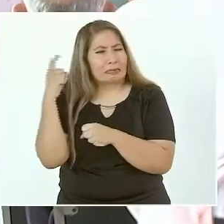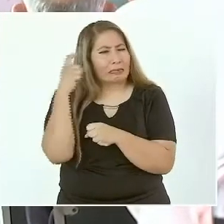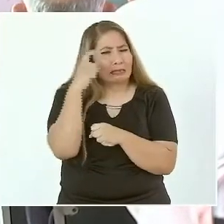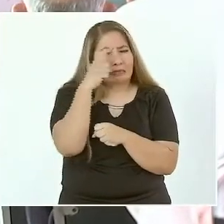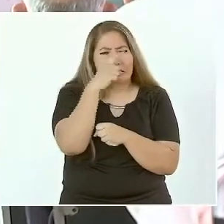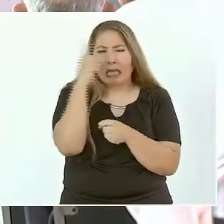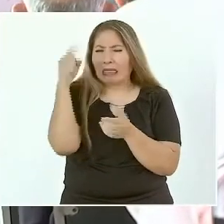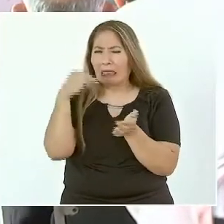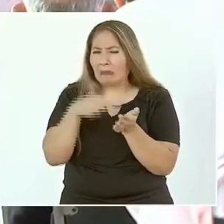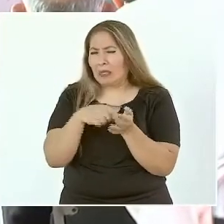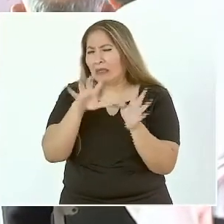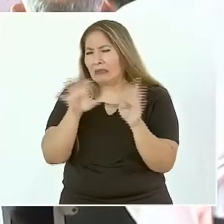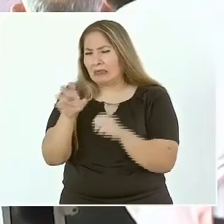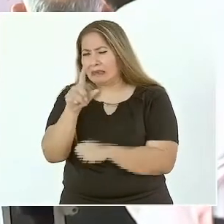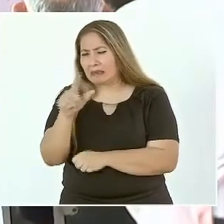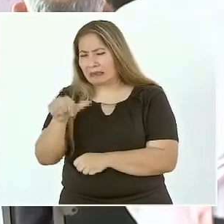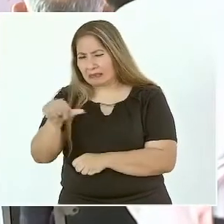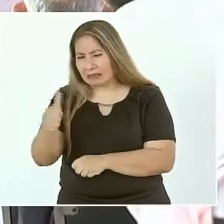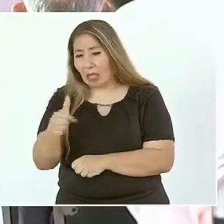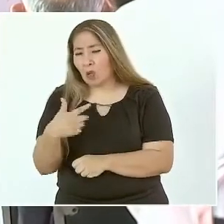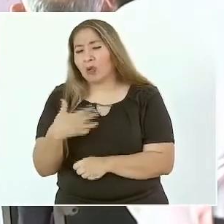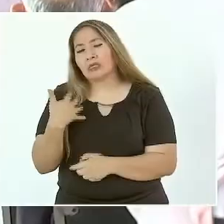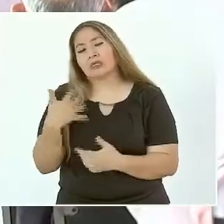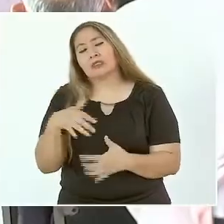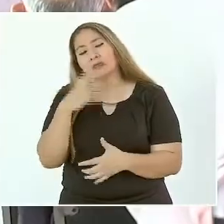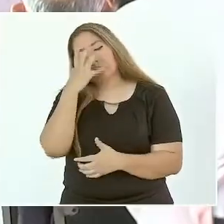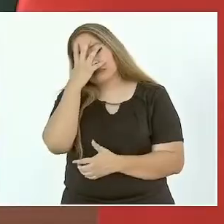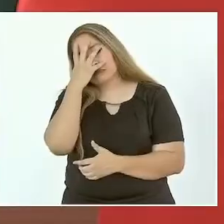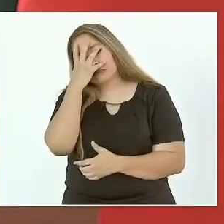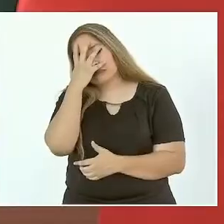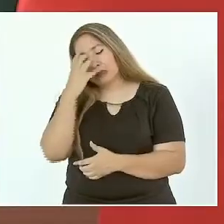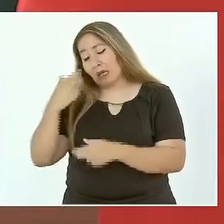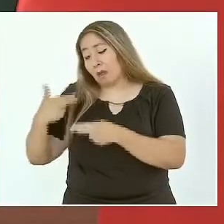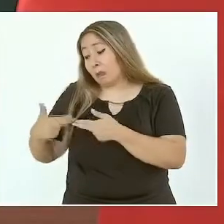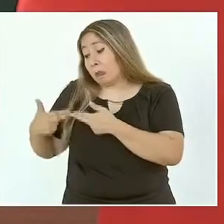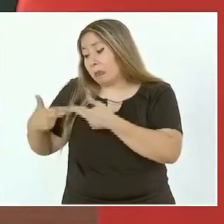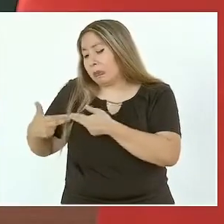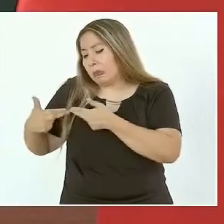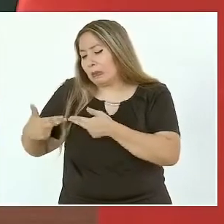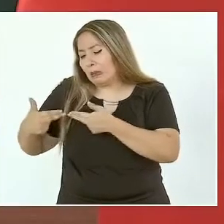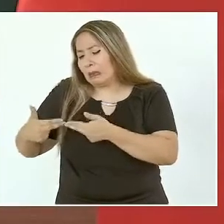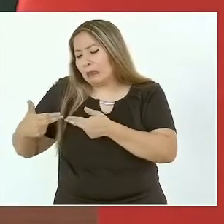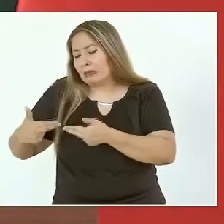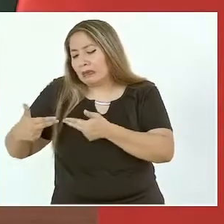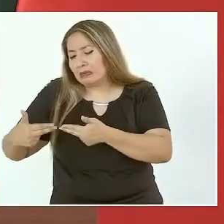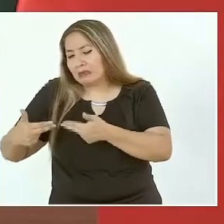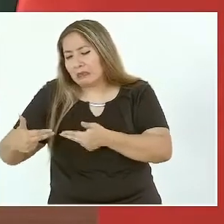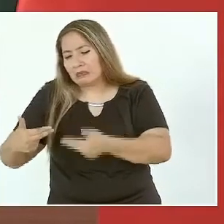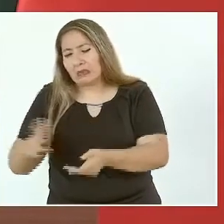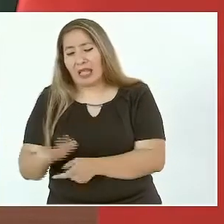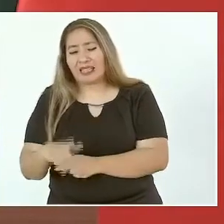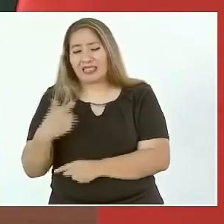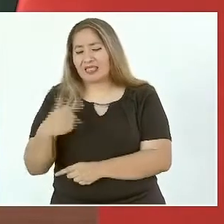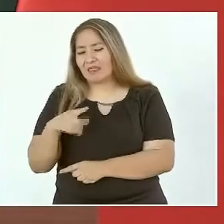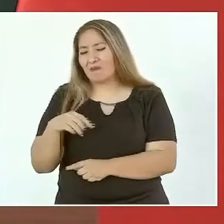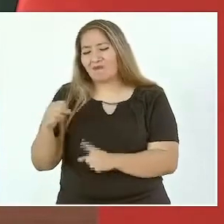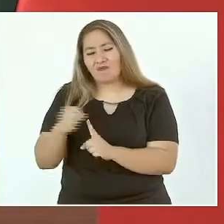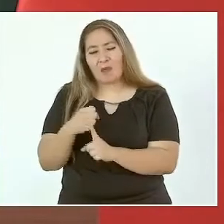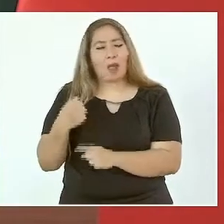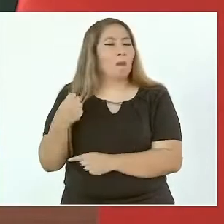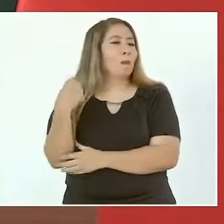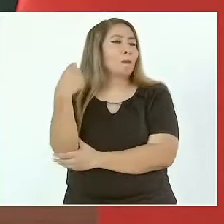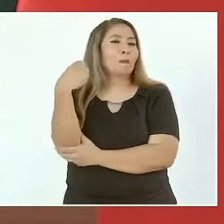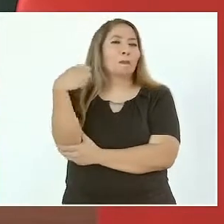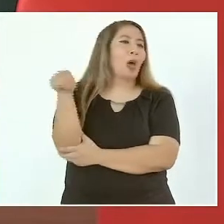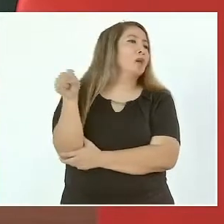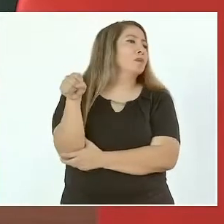de 1911 son un triste legado de los pasajes más oscuros de la historia del país. La indolencia e indiferencia con la